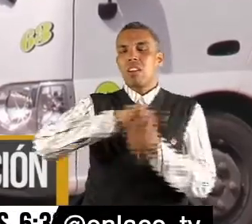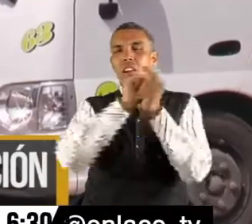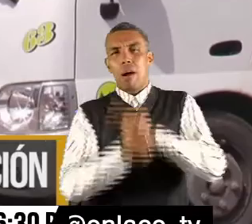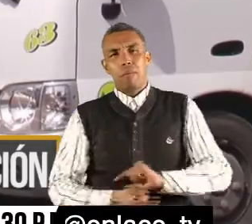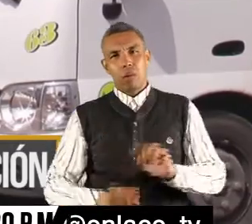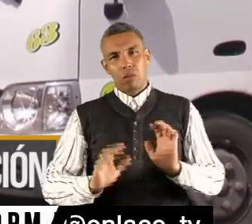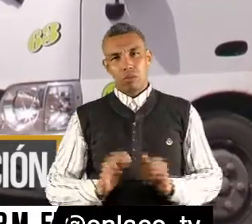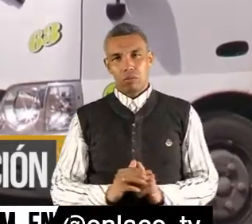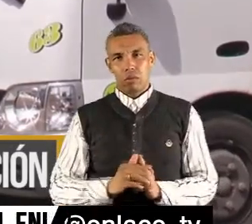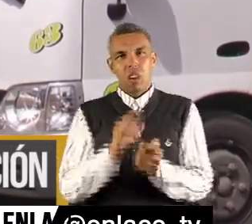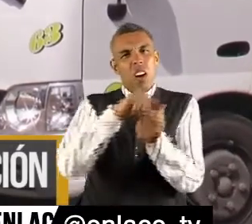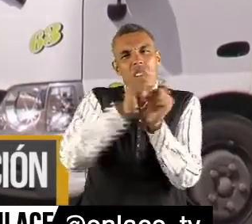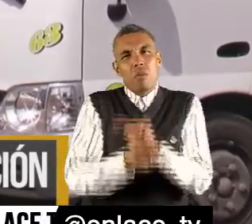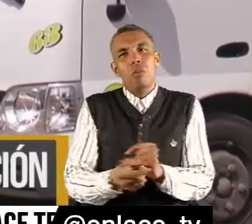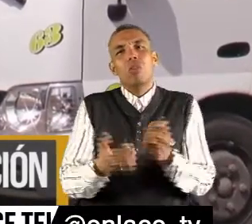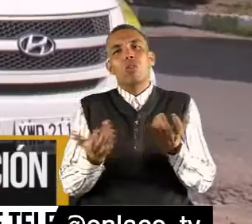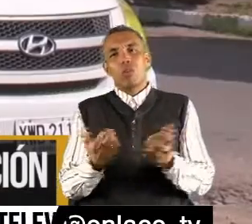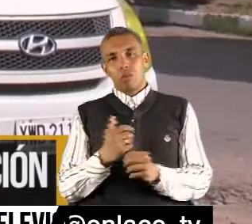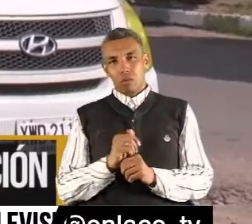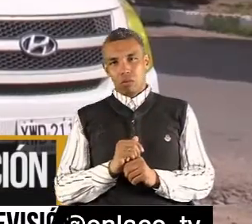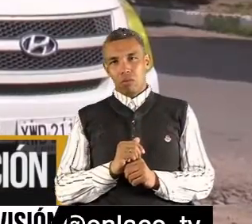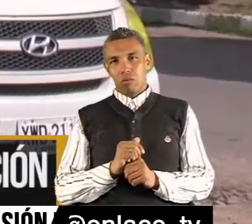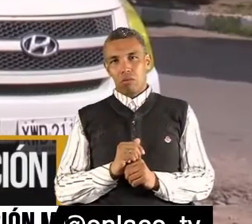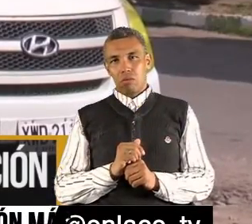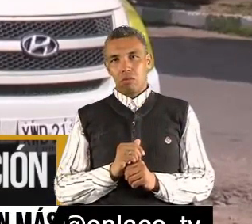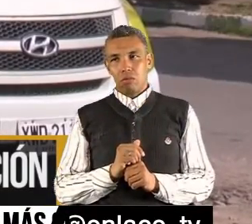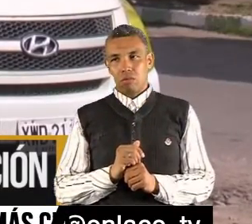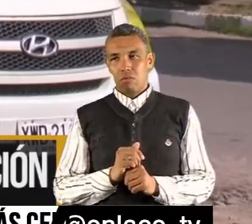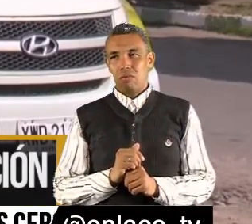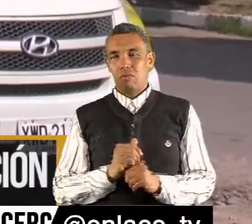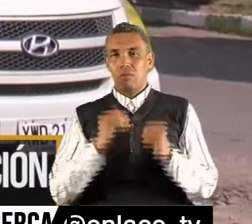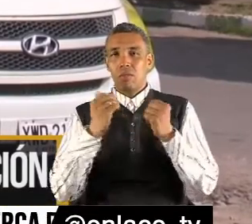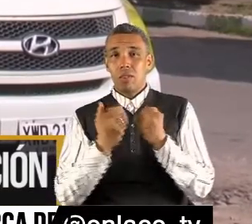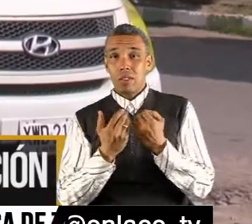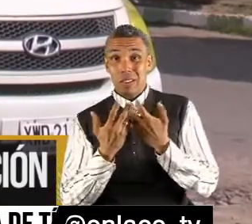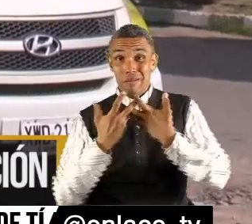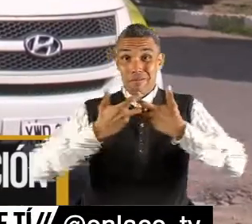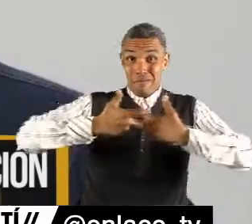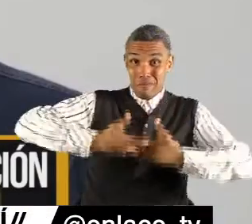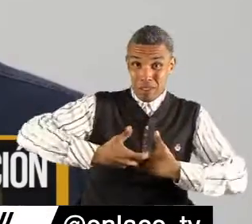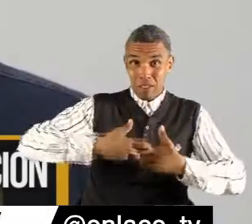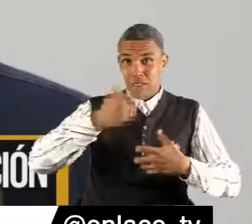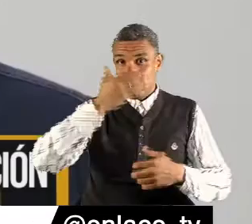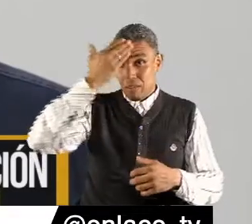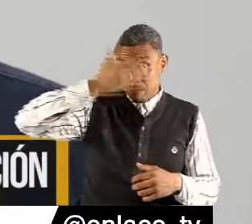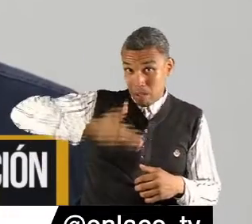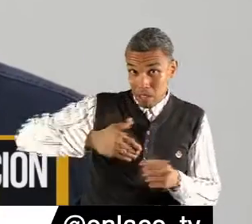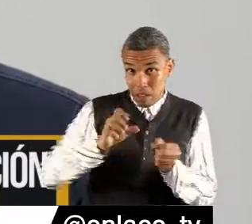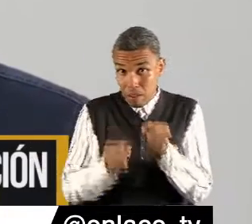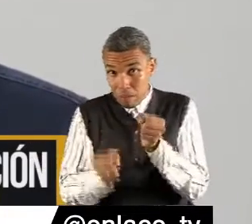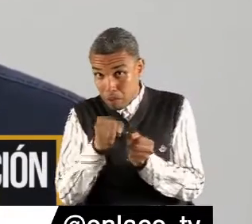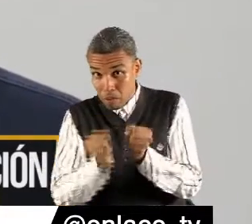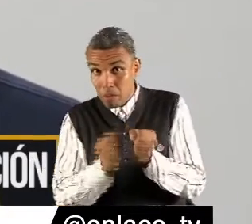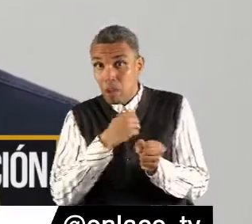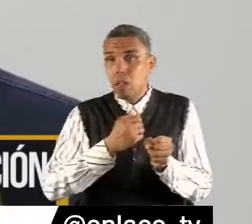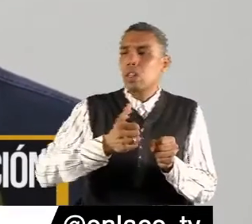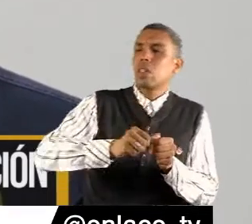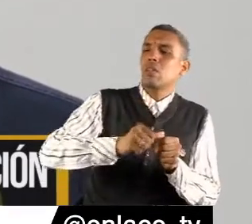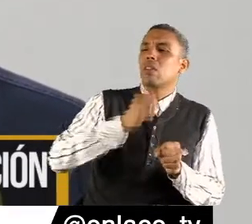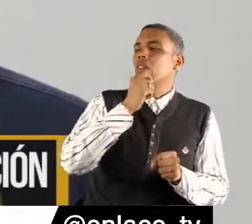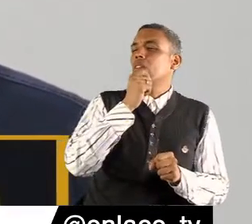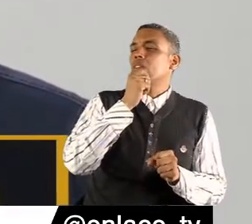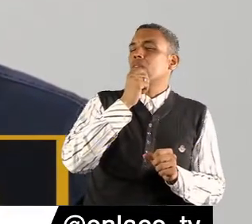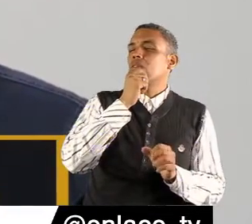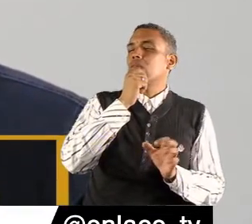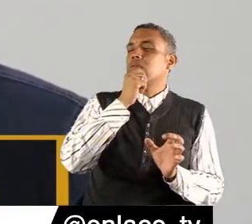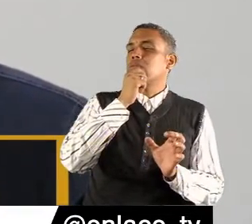participantes fueran propietarias del 100% de la capacidad transportadora que Ecopetrol necesitaba.